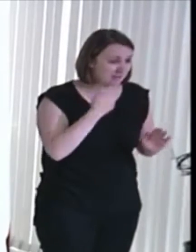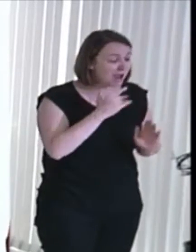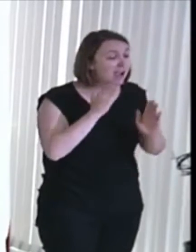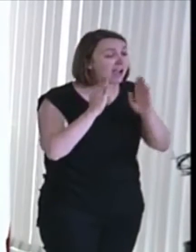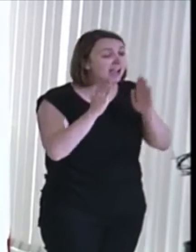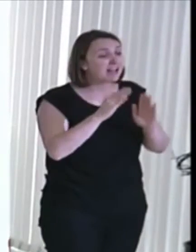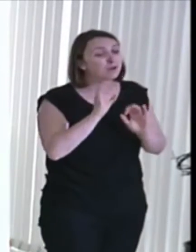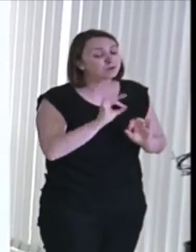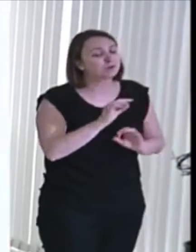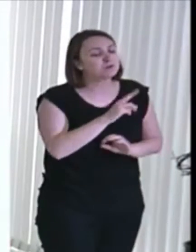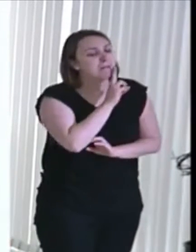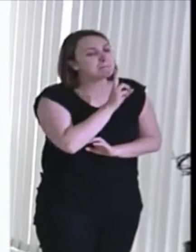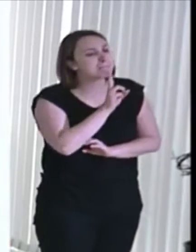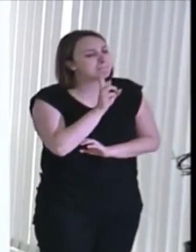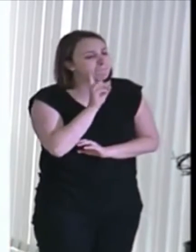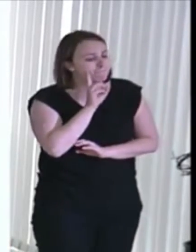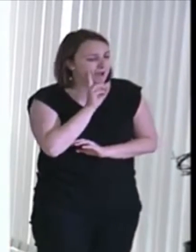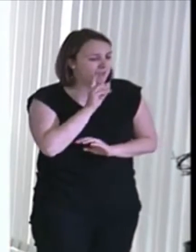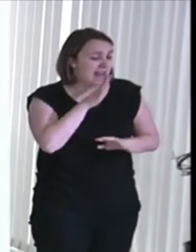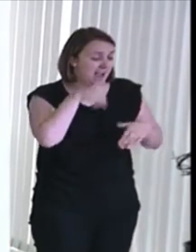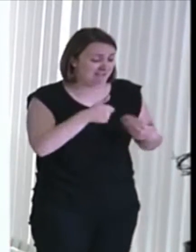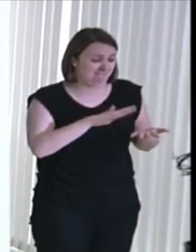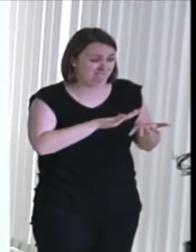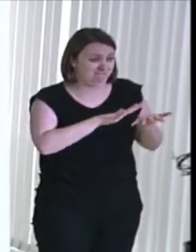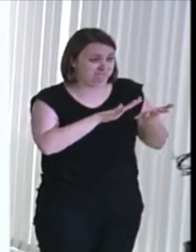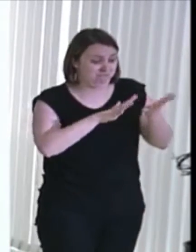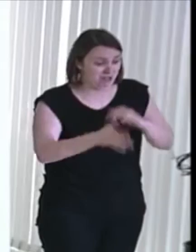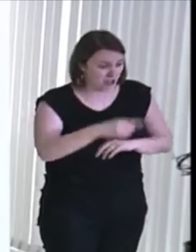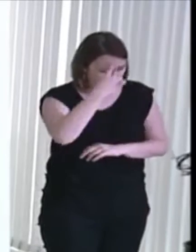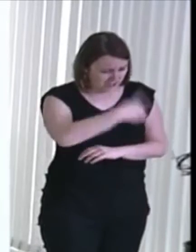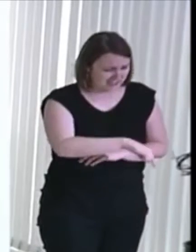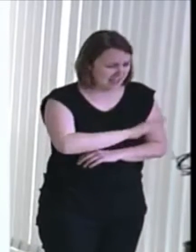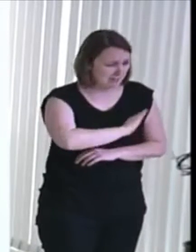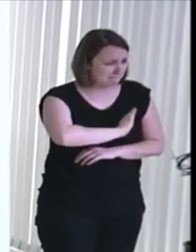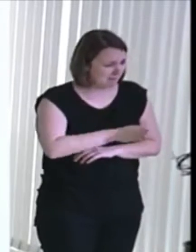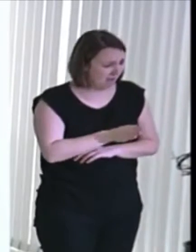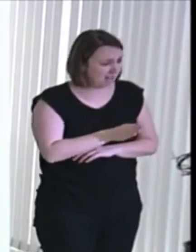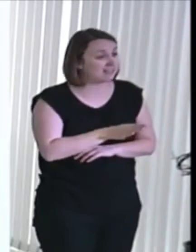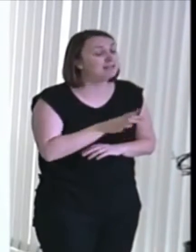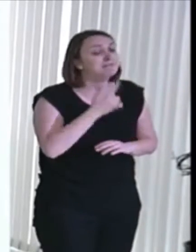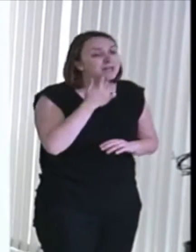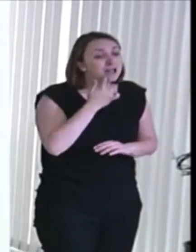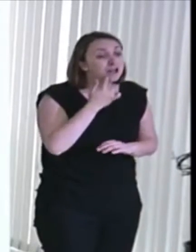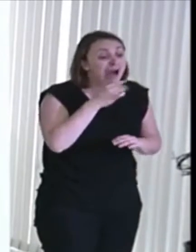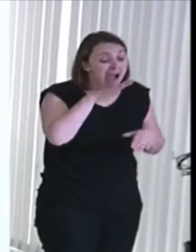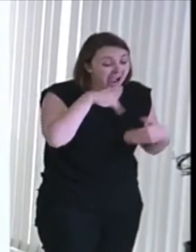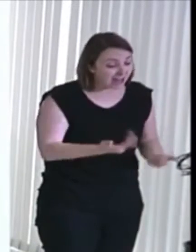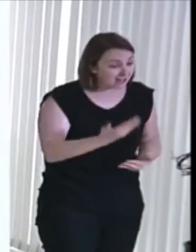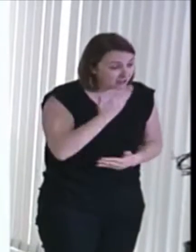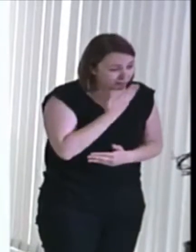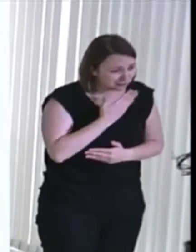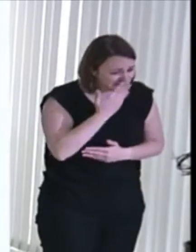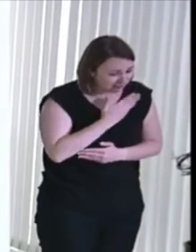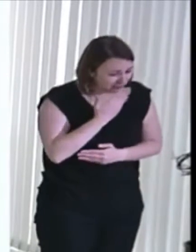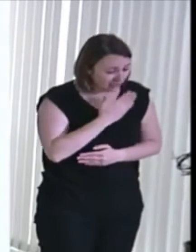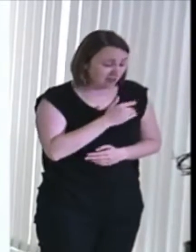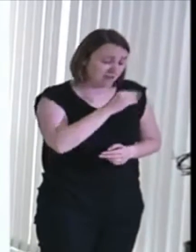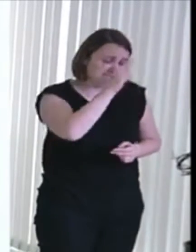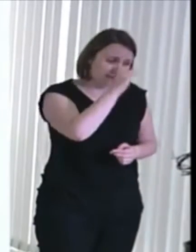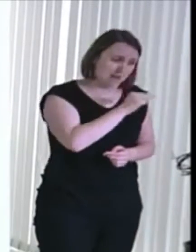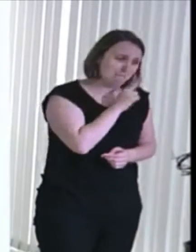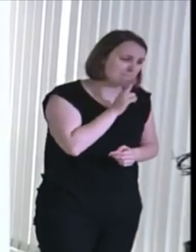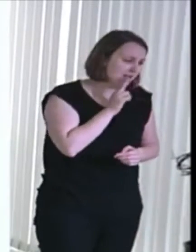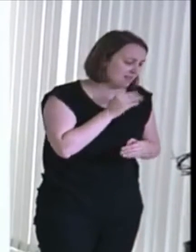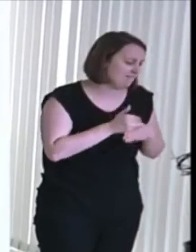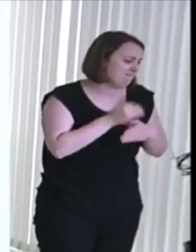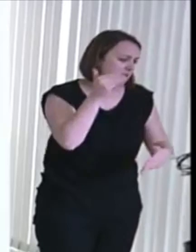de madres intentasen cambiar las cosas, y aun sabiendo que están mal, te garantizo que los colegios son, y los padres, un muro